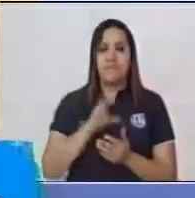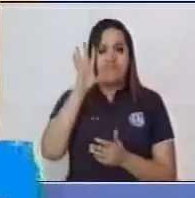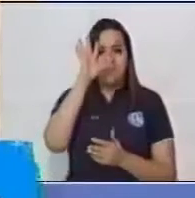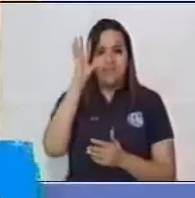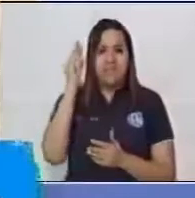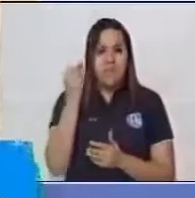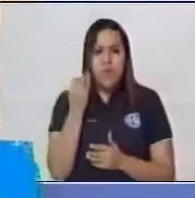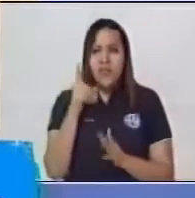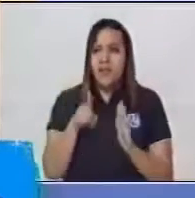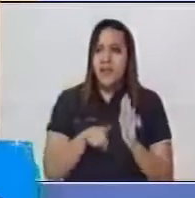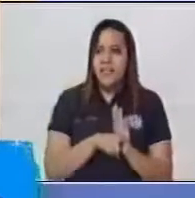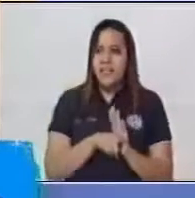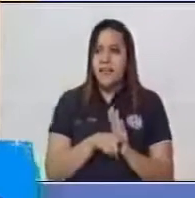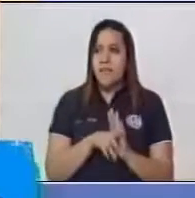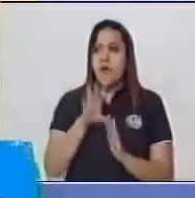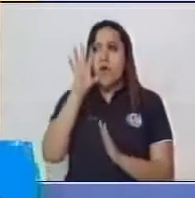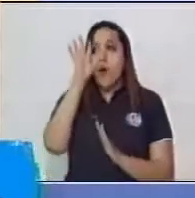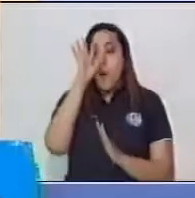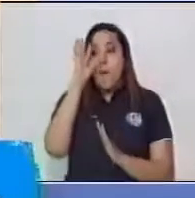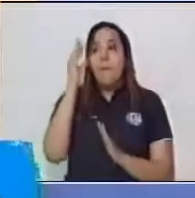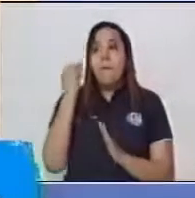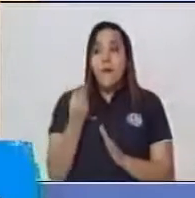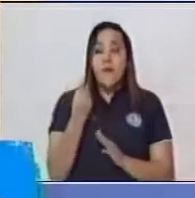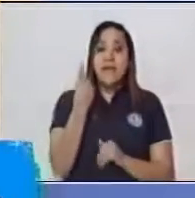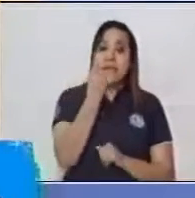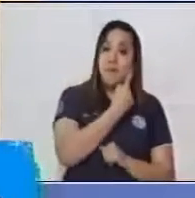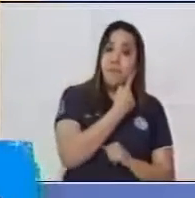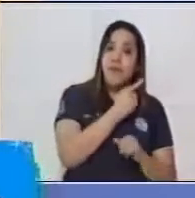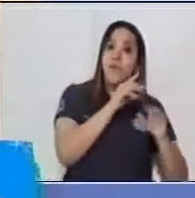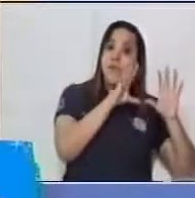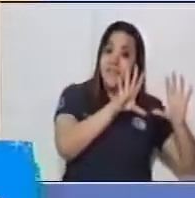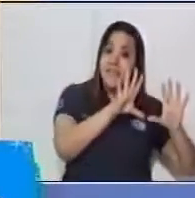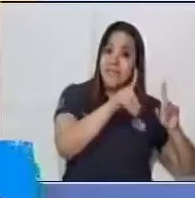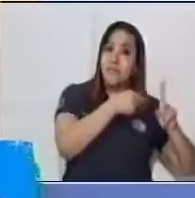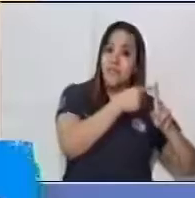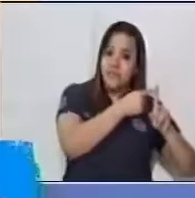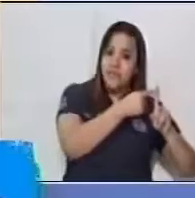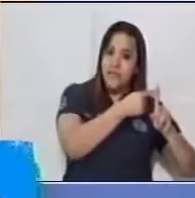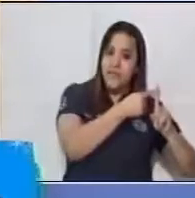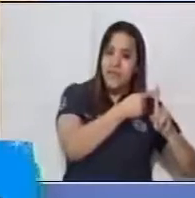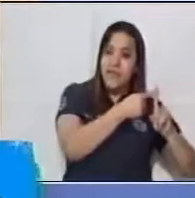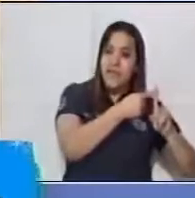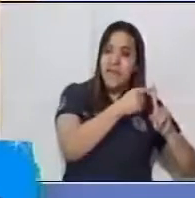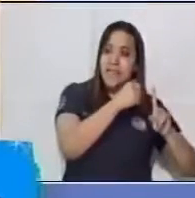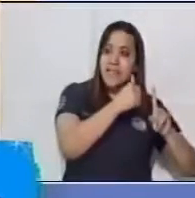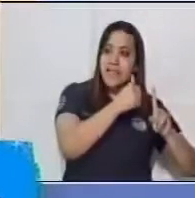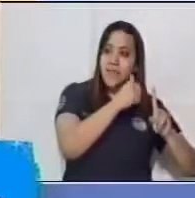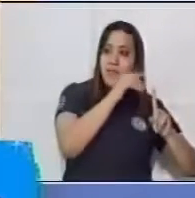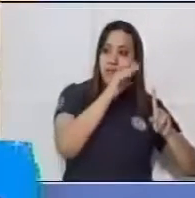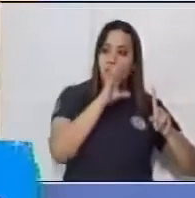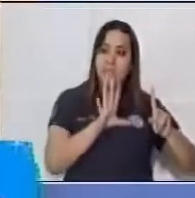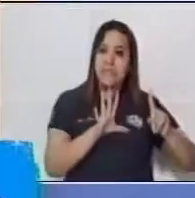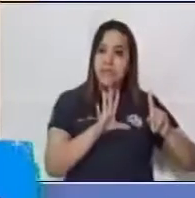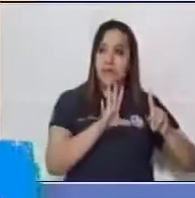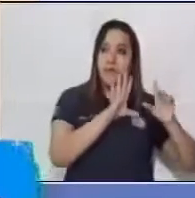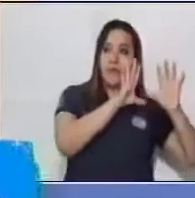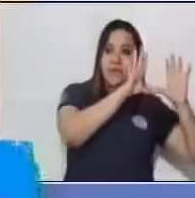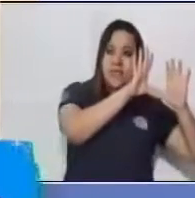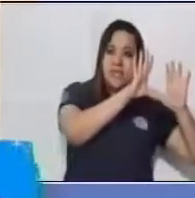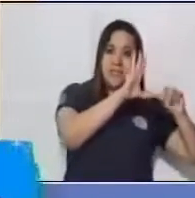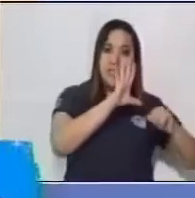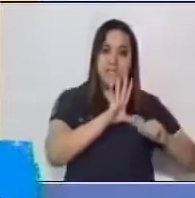a ser negativo? Porque el primer valor es 10 y el segundo es 5. O sea, venimos de 10 a 5,